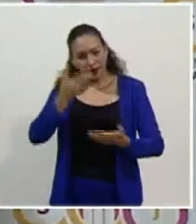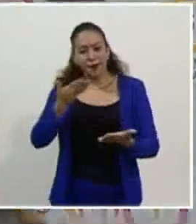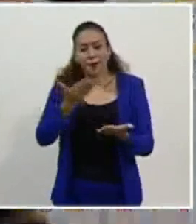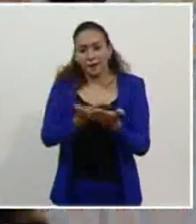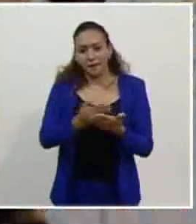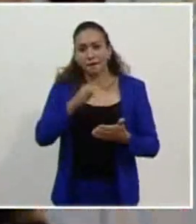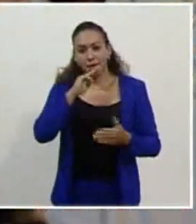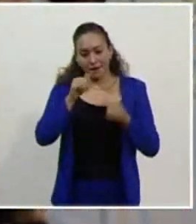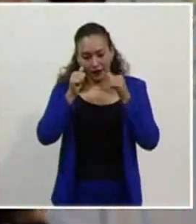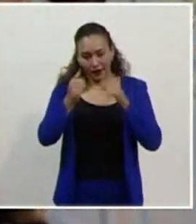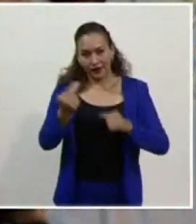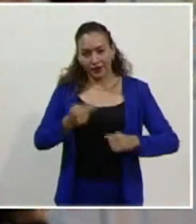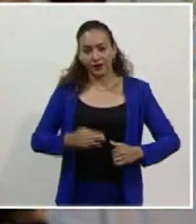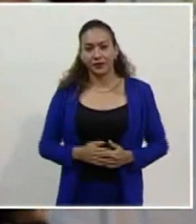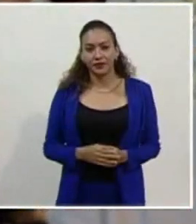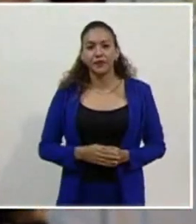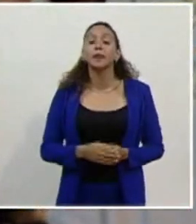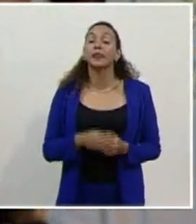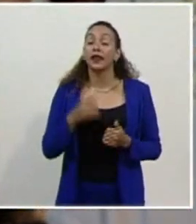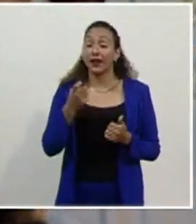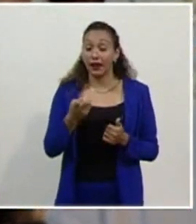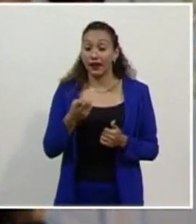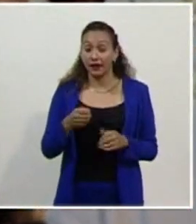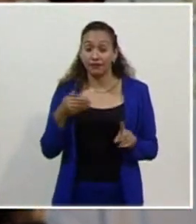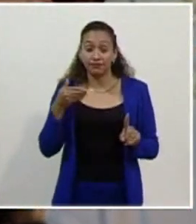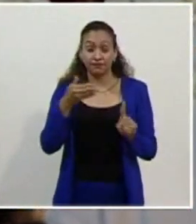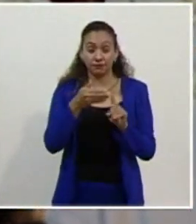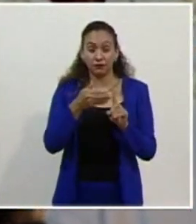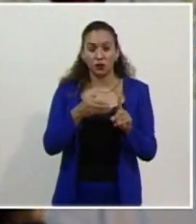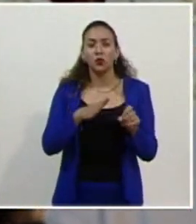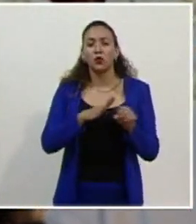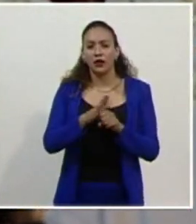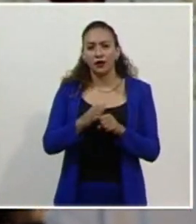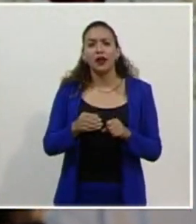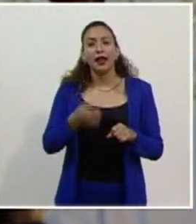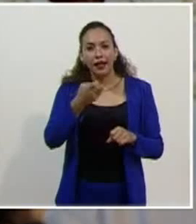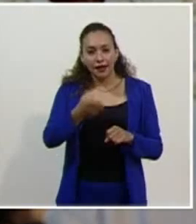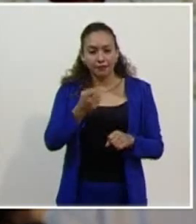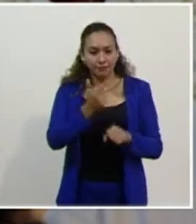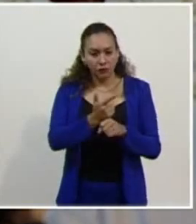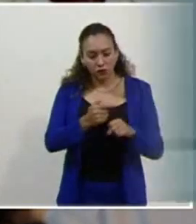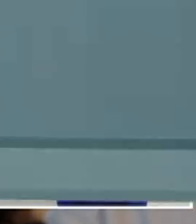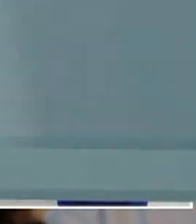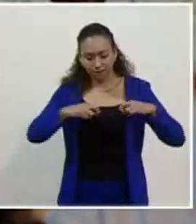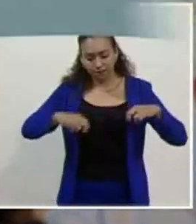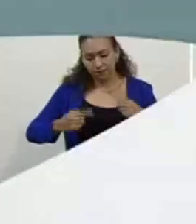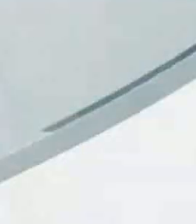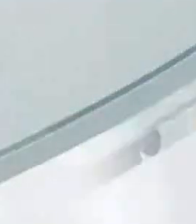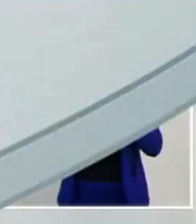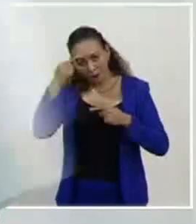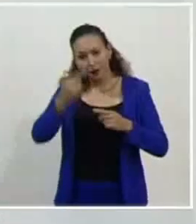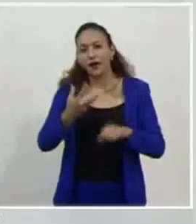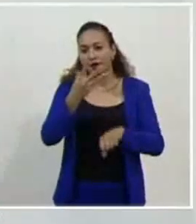Poder Judicial fueron los problemas prioritarios que se detectaron en las mesas de trabajo.